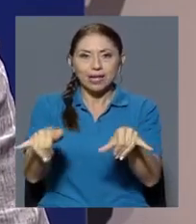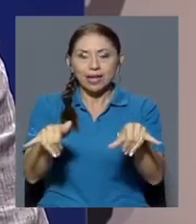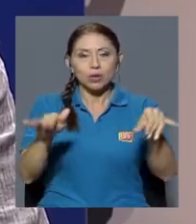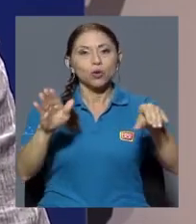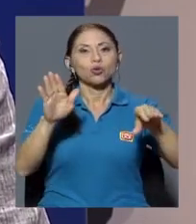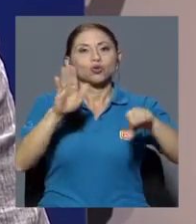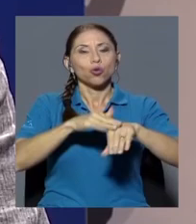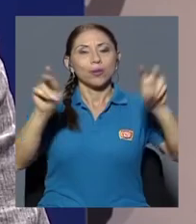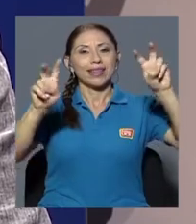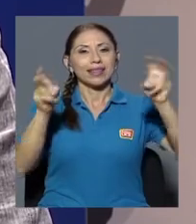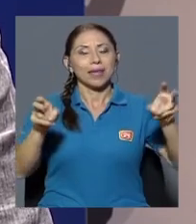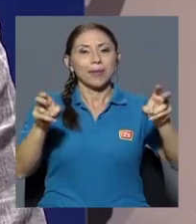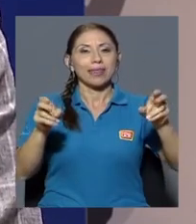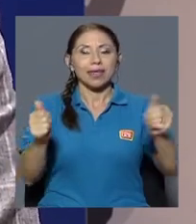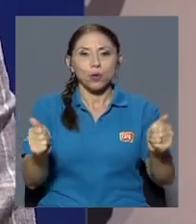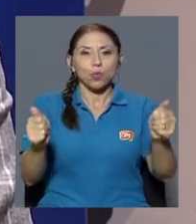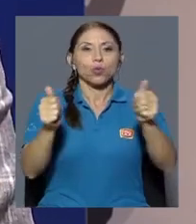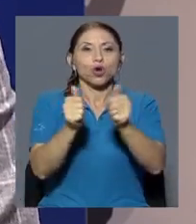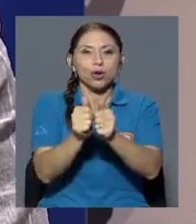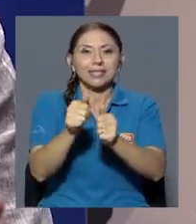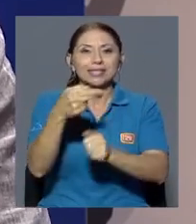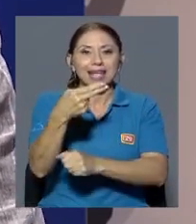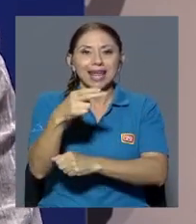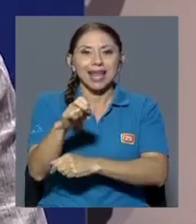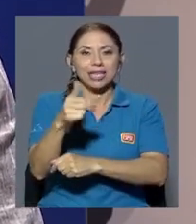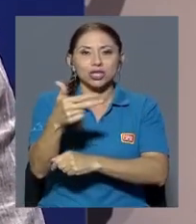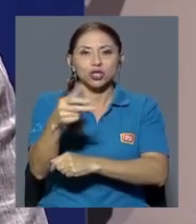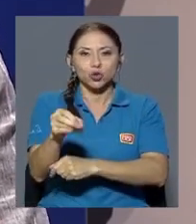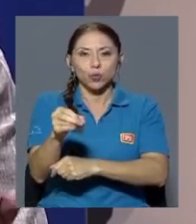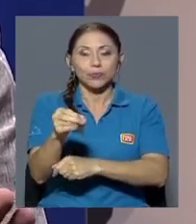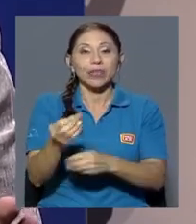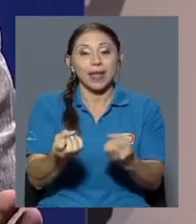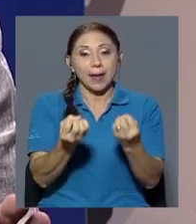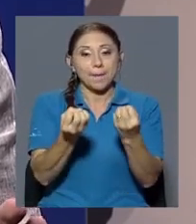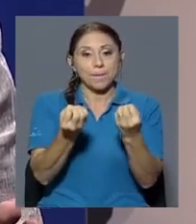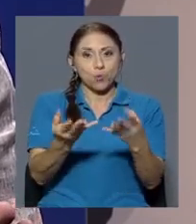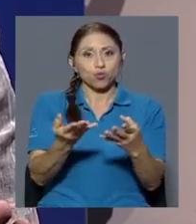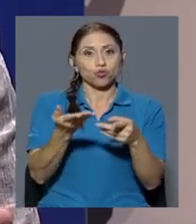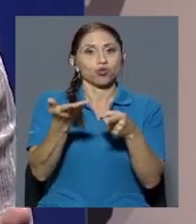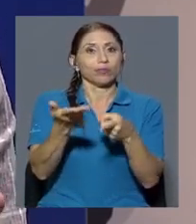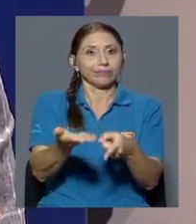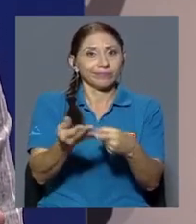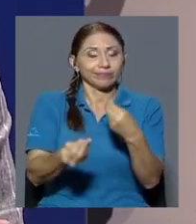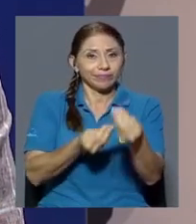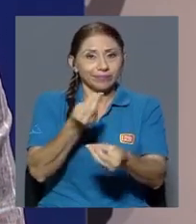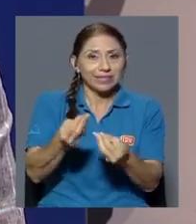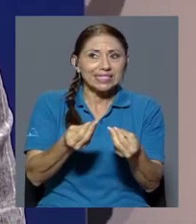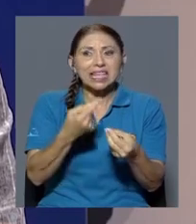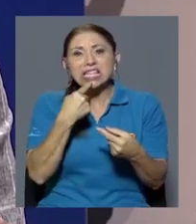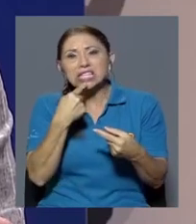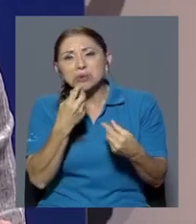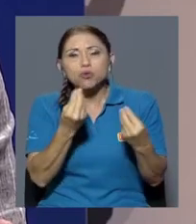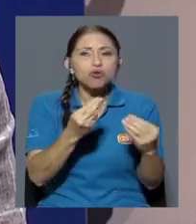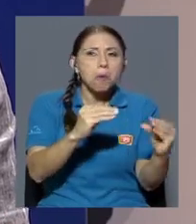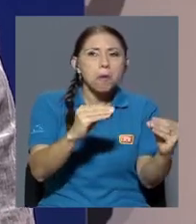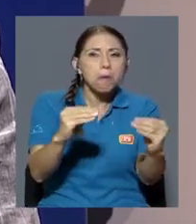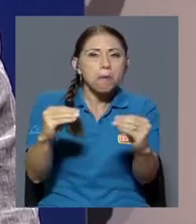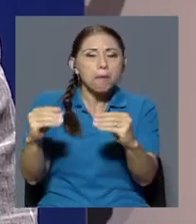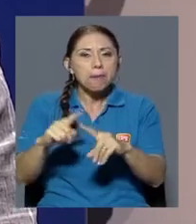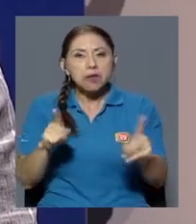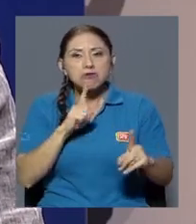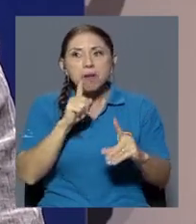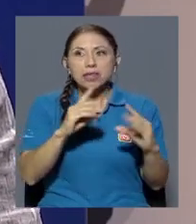hecho hay muchas se puede se puede ser mucho de lo que hay detrás de eso pero todos son conjeturas aquí el asunto